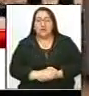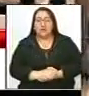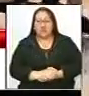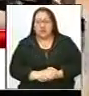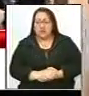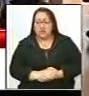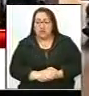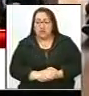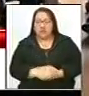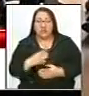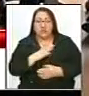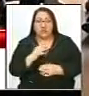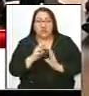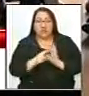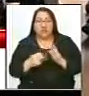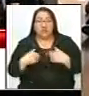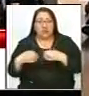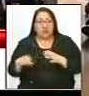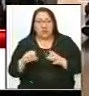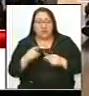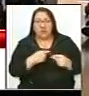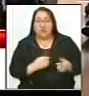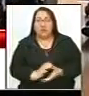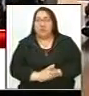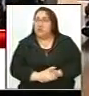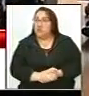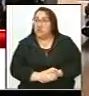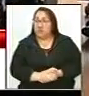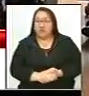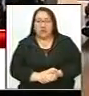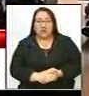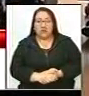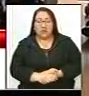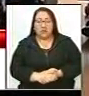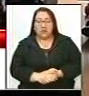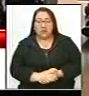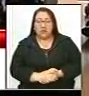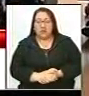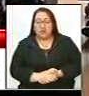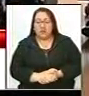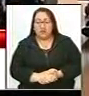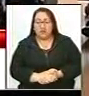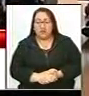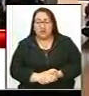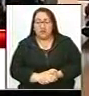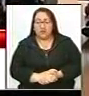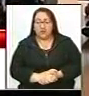El gobierno regional tiene que hacer el concurso. Concurso.